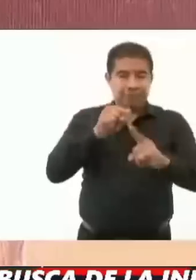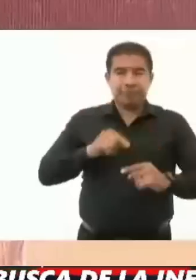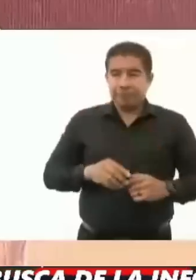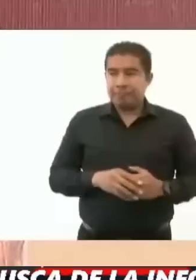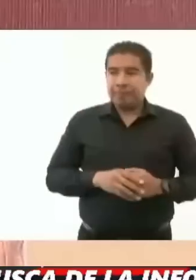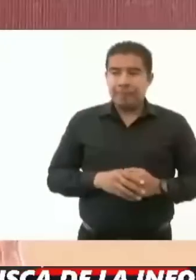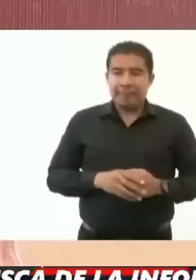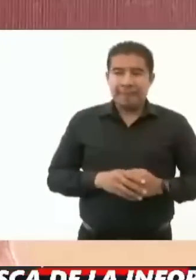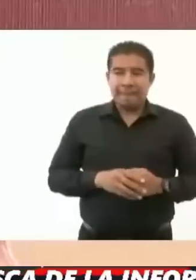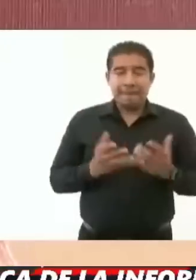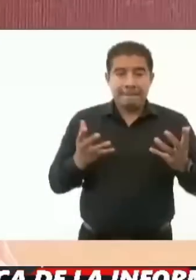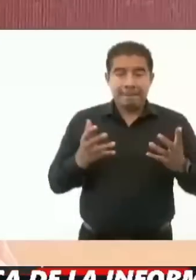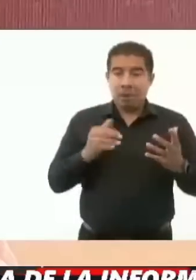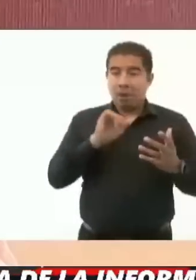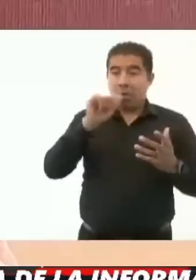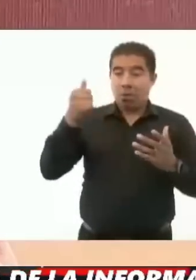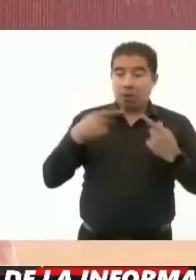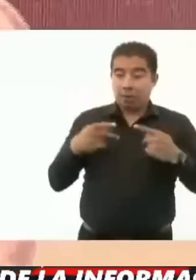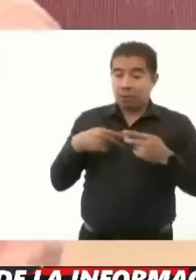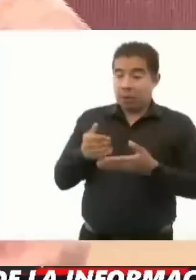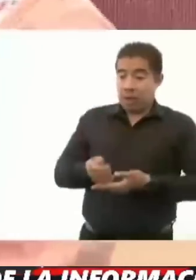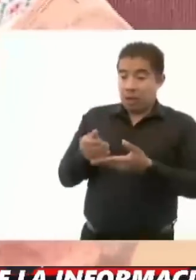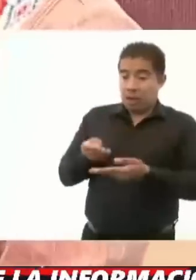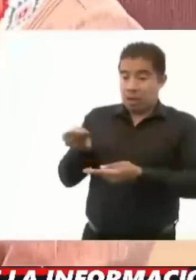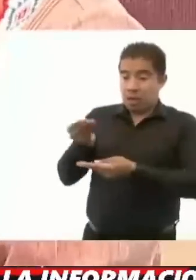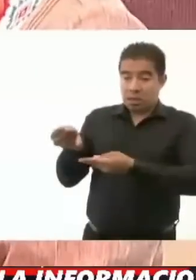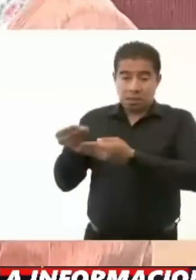directa, sin intermediarios.